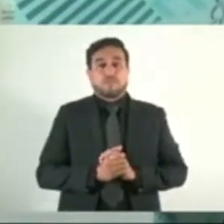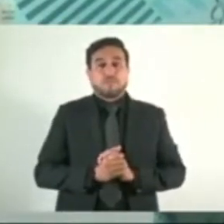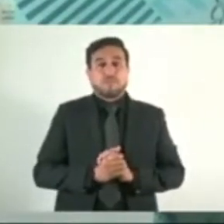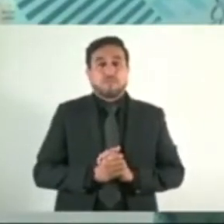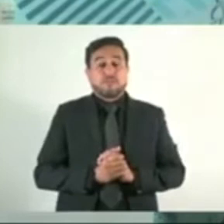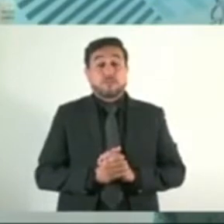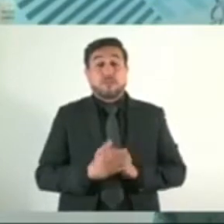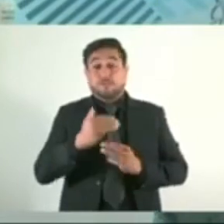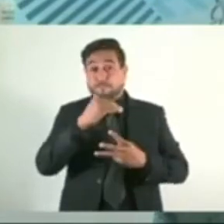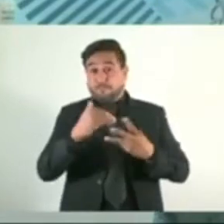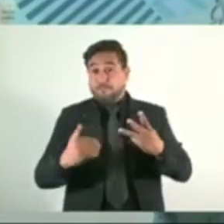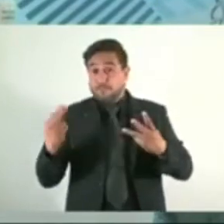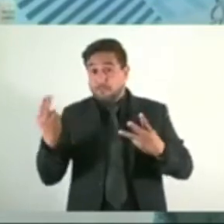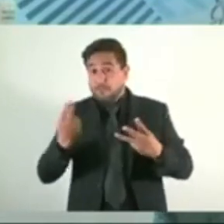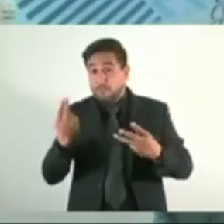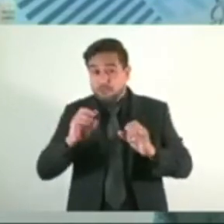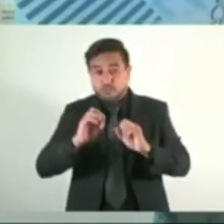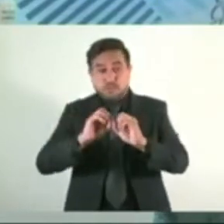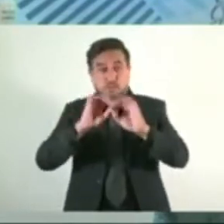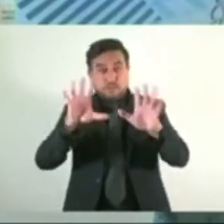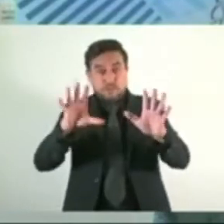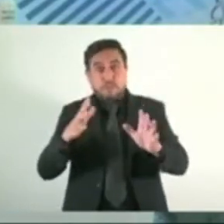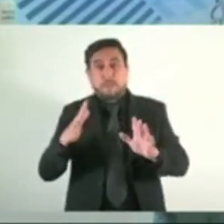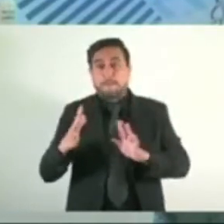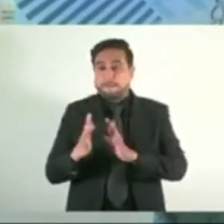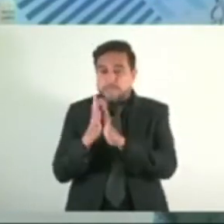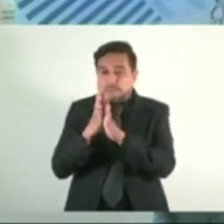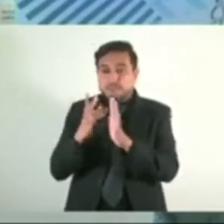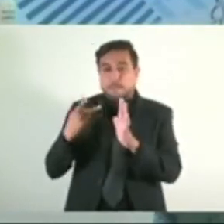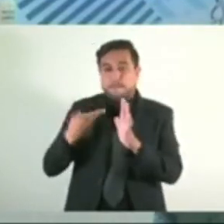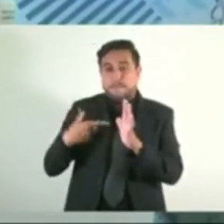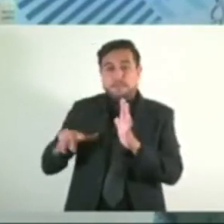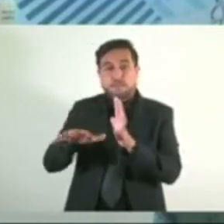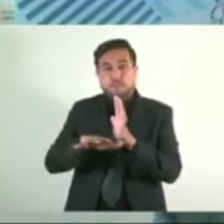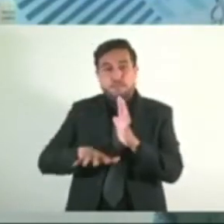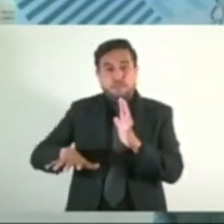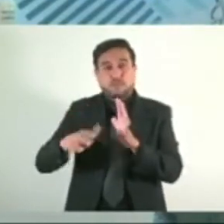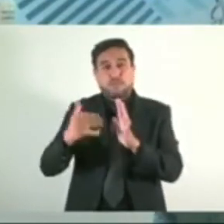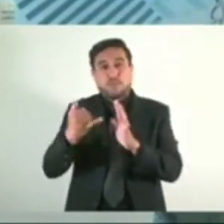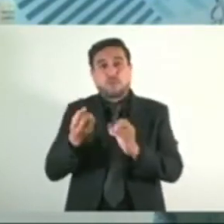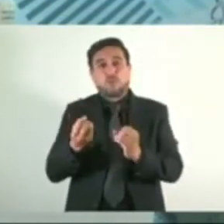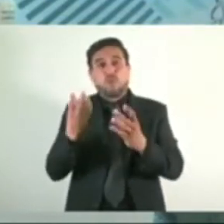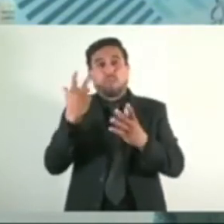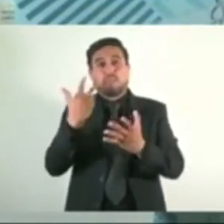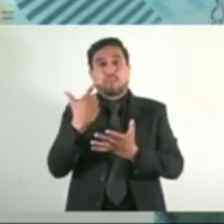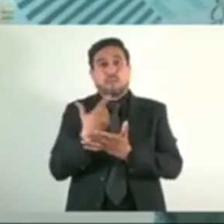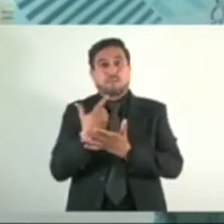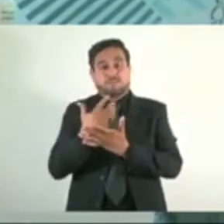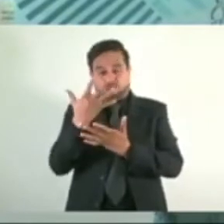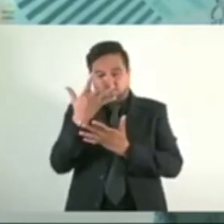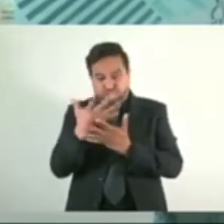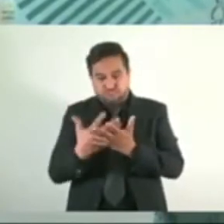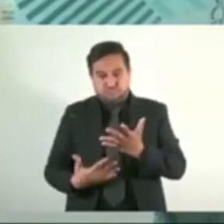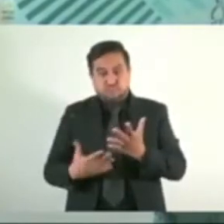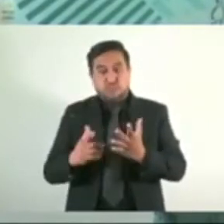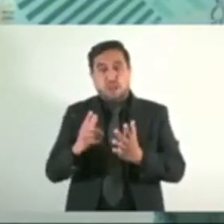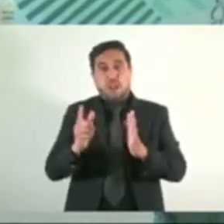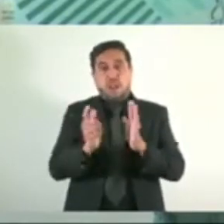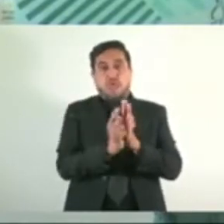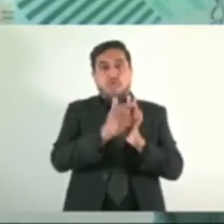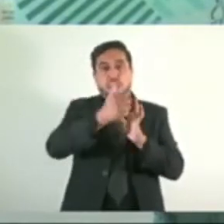la transparencia, la participación ciudadana y la rendición de cuentas en los términos de sus leyes